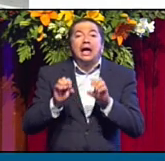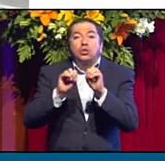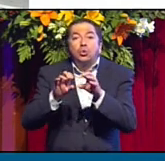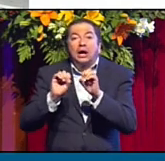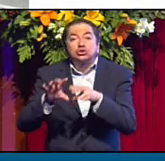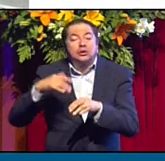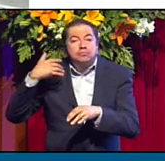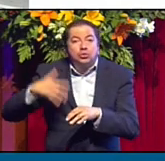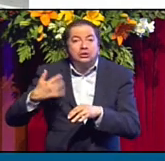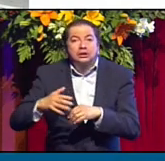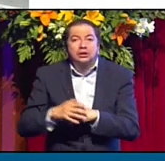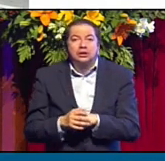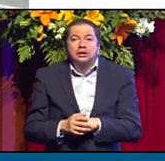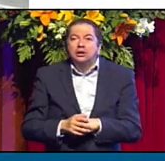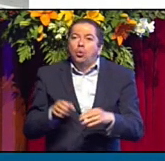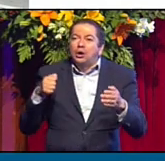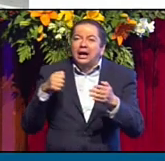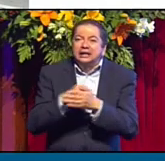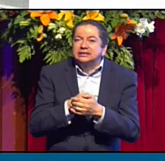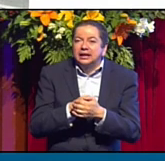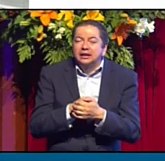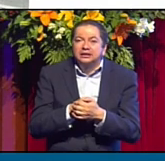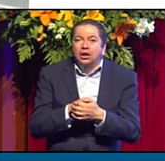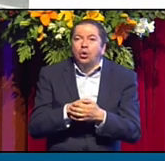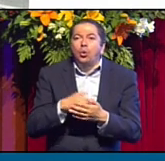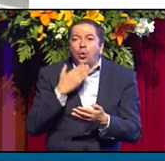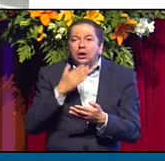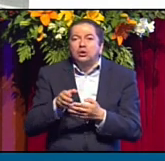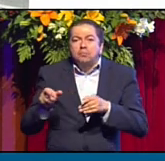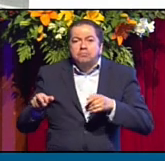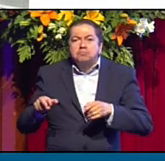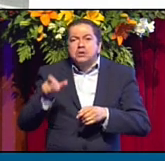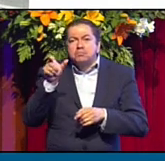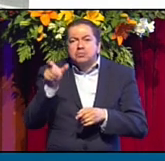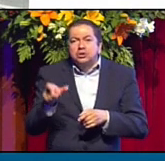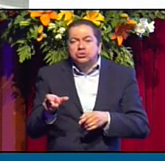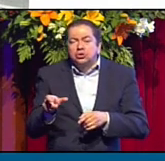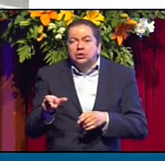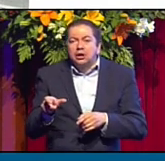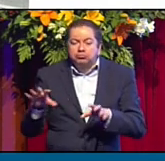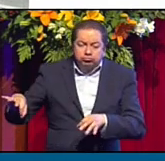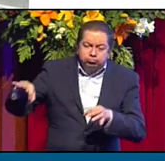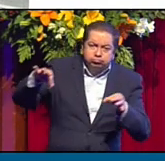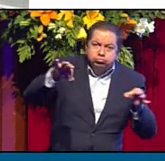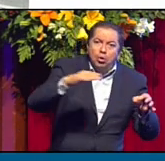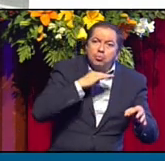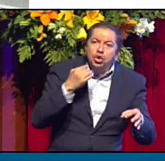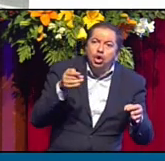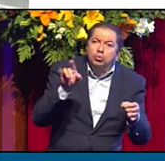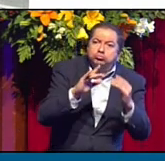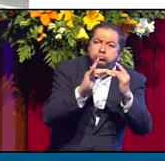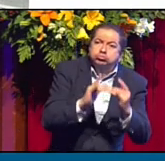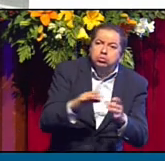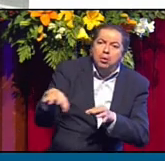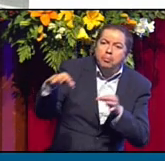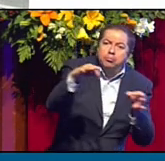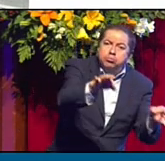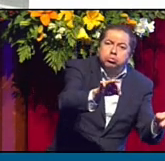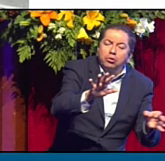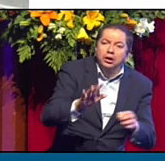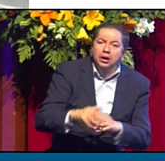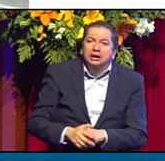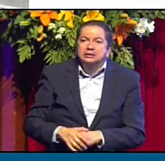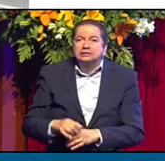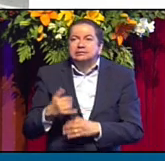es fundamental. De un accidente, cada persona que pasaba por ahí y veía a alguien tapado, decía, por Dios, ¿qué habrá ocurrido? Empezaba a llamar